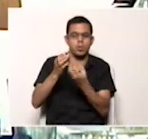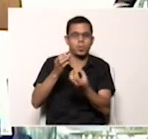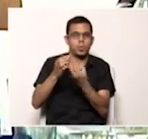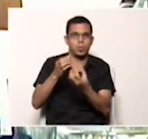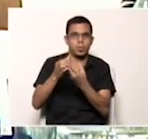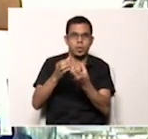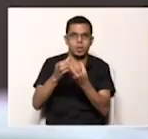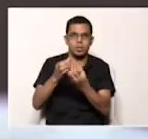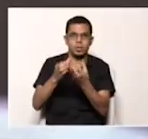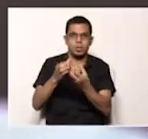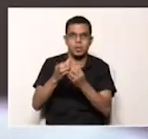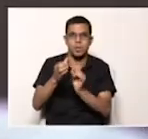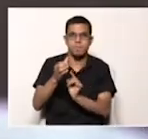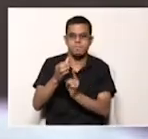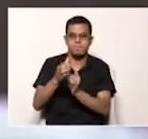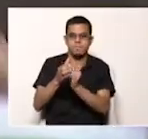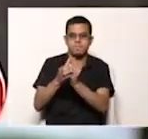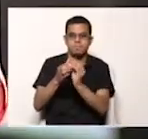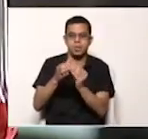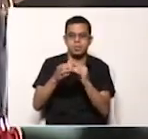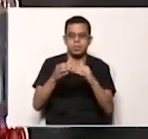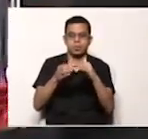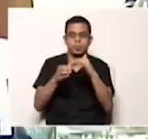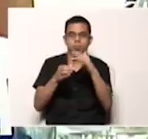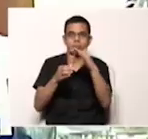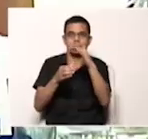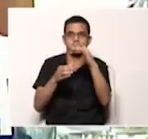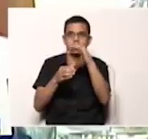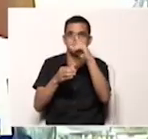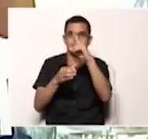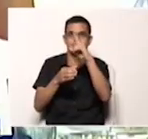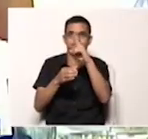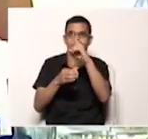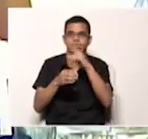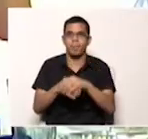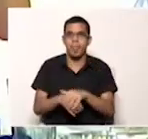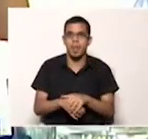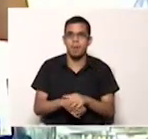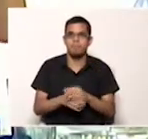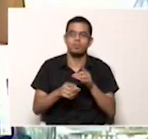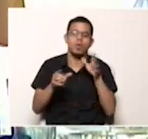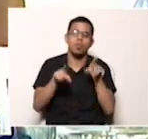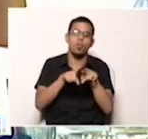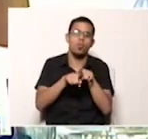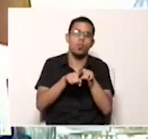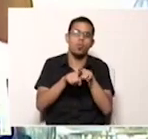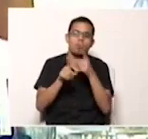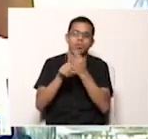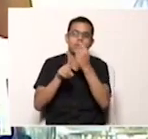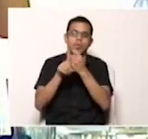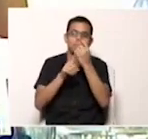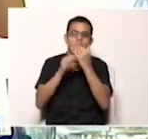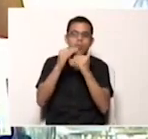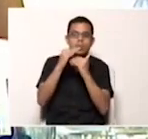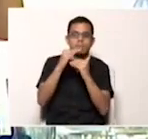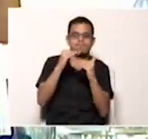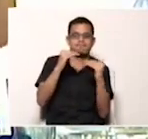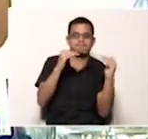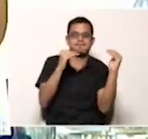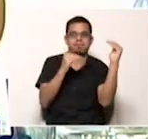subir ese líquido y se va a quedar en la parte de acá. Lo mismo que ocurre cuando aumenta la temperatura en este termómetro. Correcto. Por